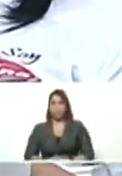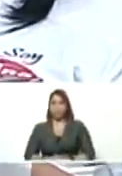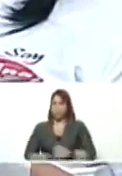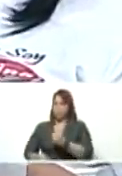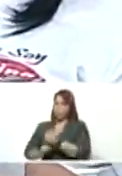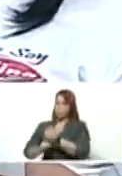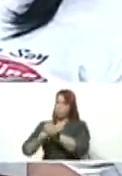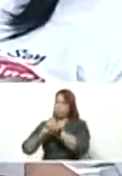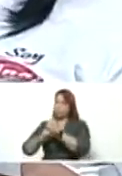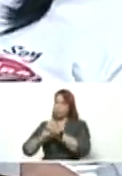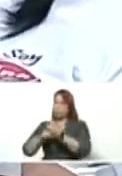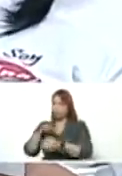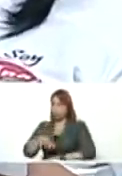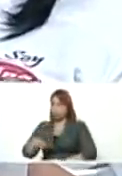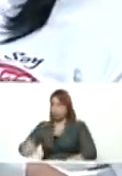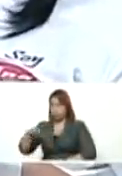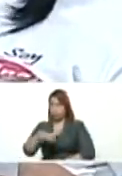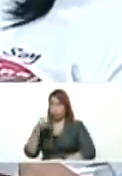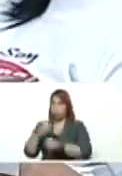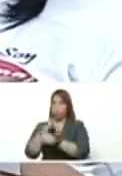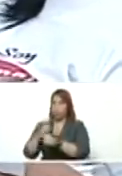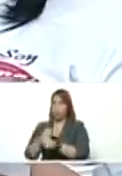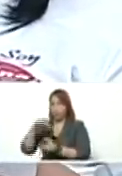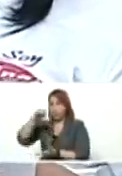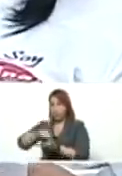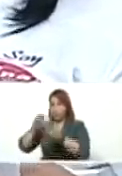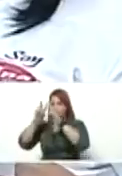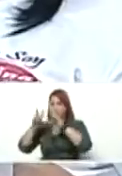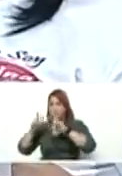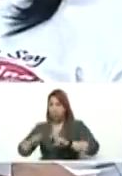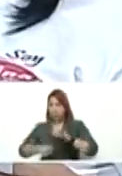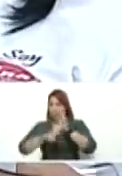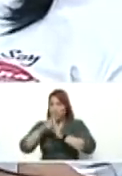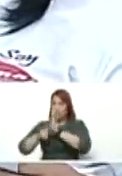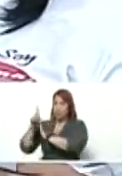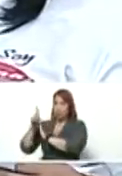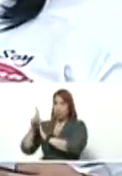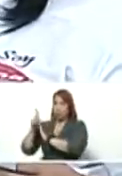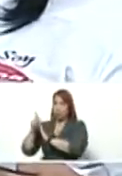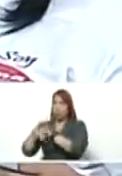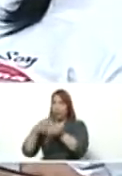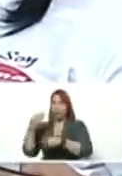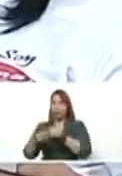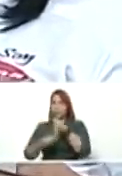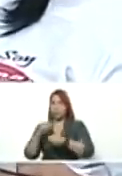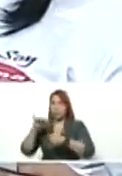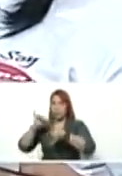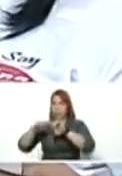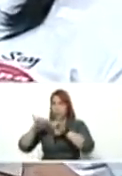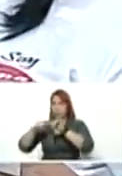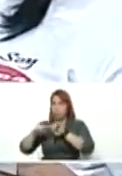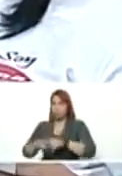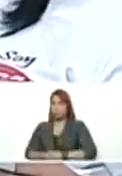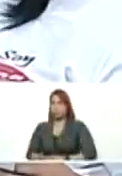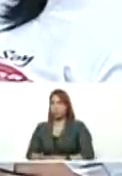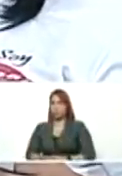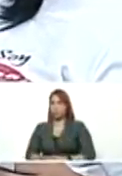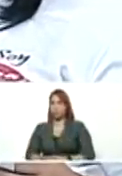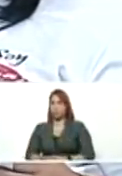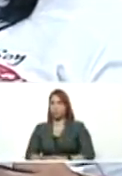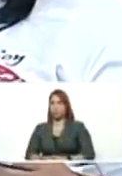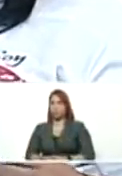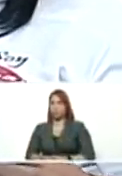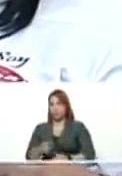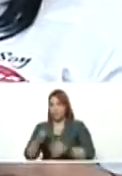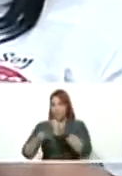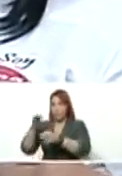Impulsar en las entidades de trabajo centros de investigación y desarrollo, aplicando ingeniería inversa a las piezas y partes